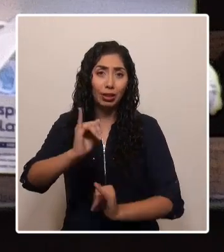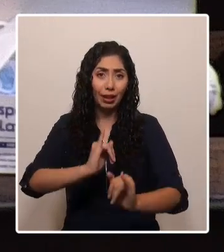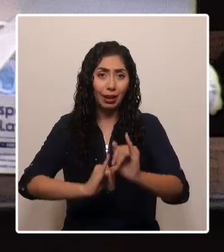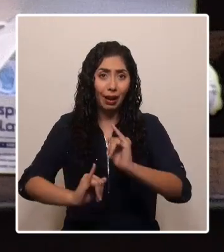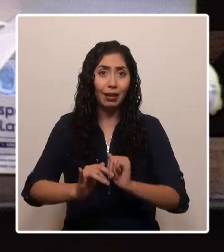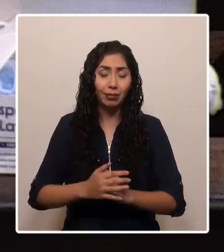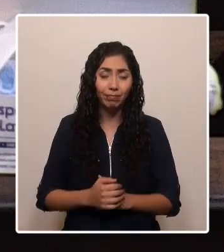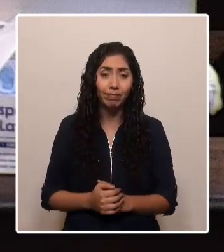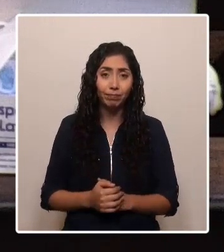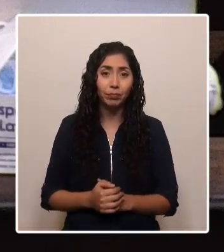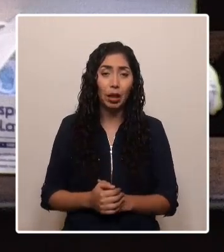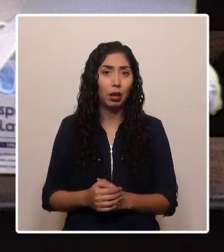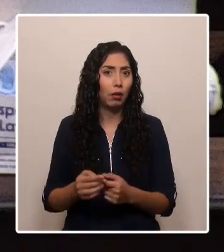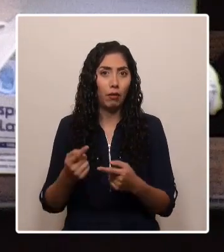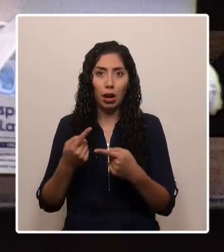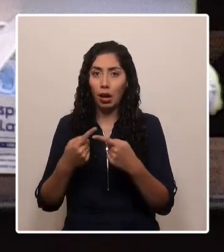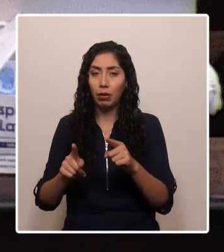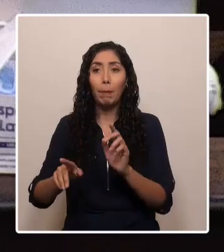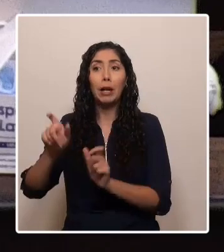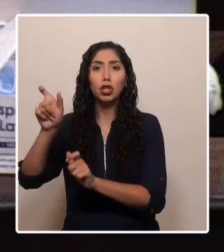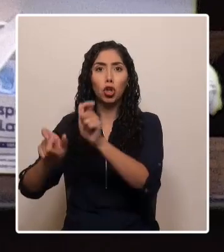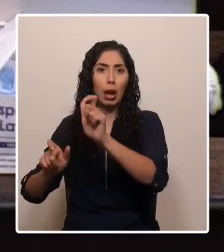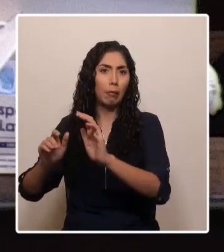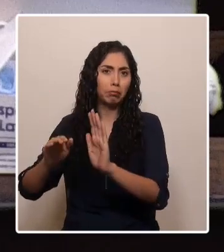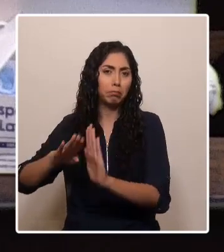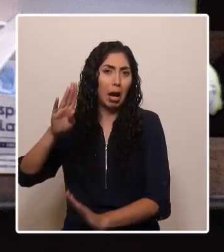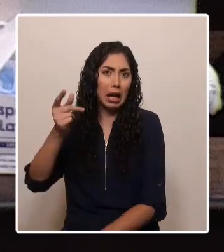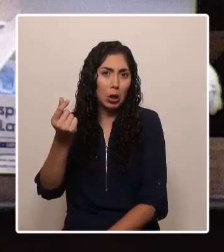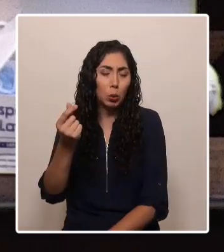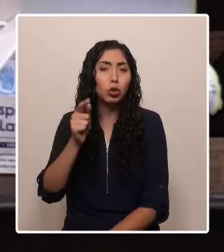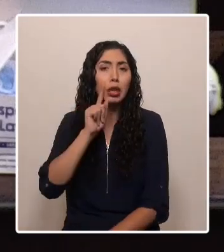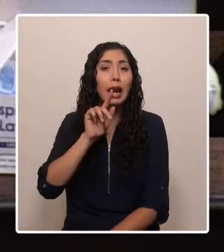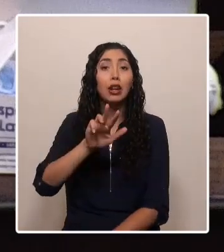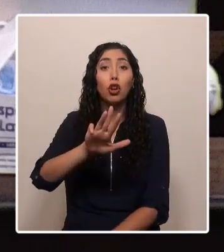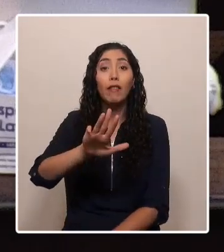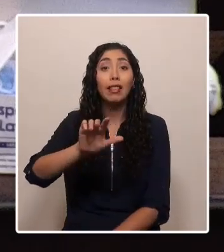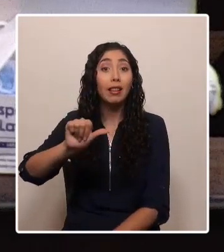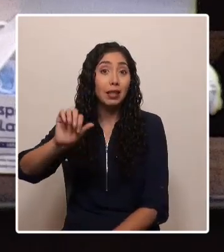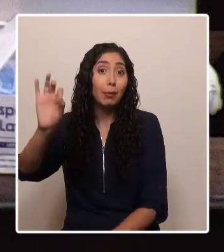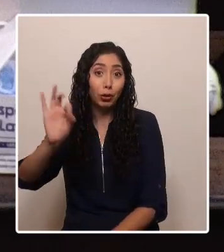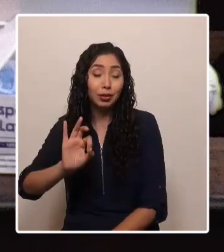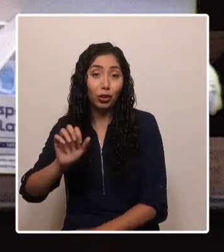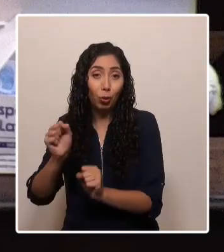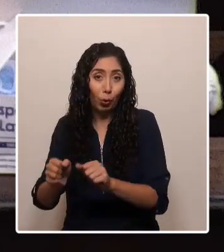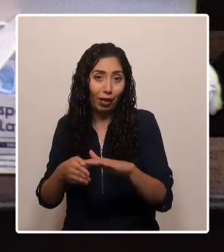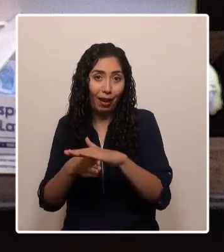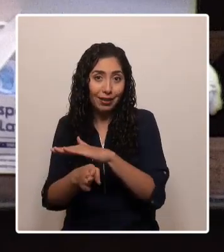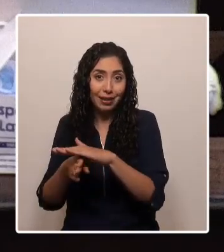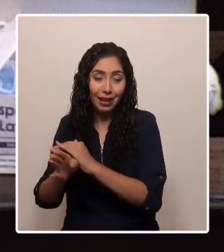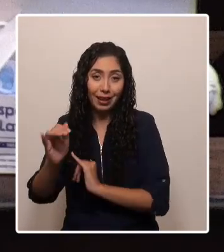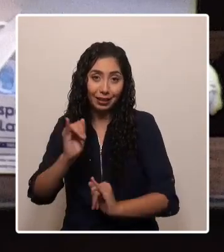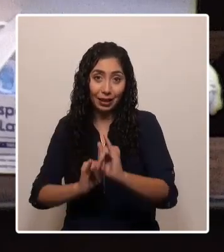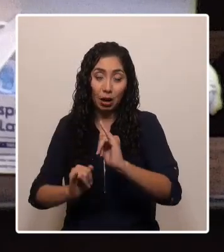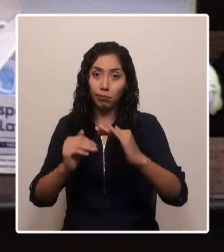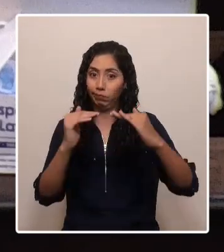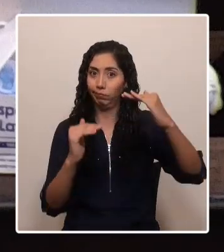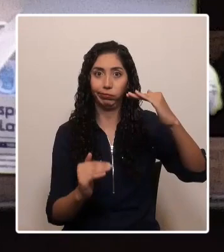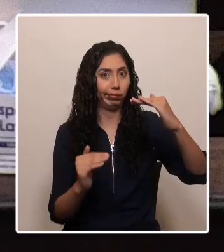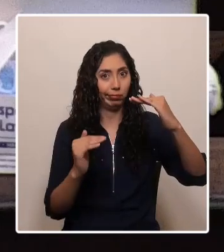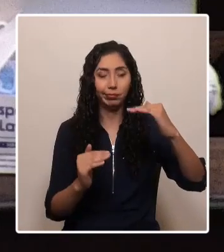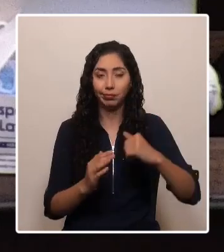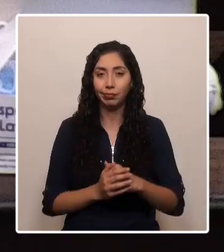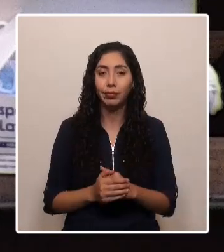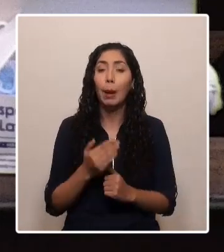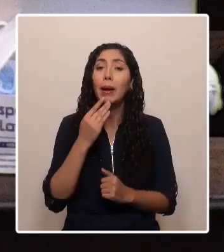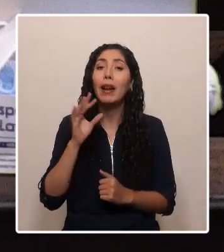acceso de las personas con mayores recursos, que se eleva a 96%. También vemos grandes diferencias si segmentamos por edad, lugar